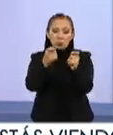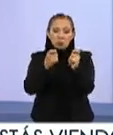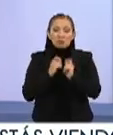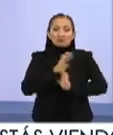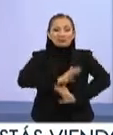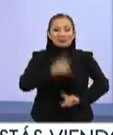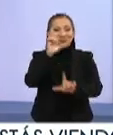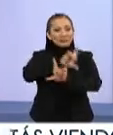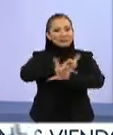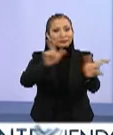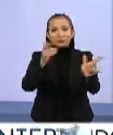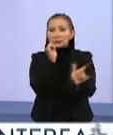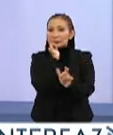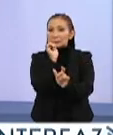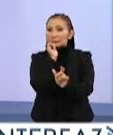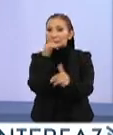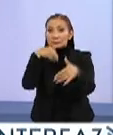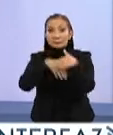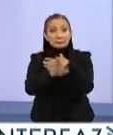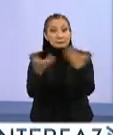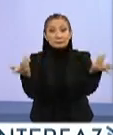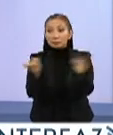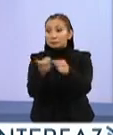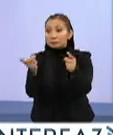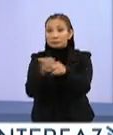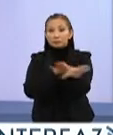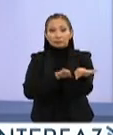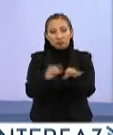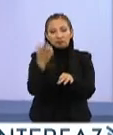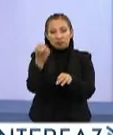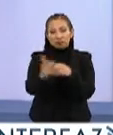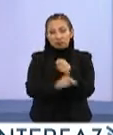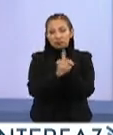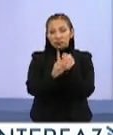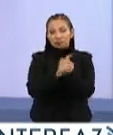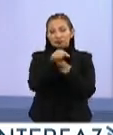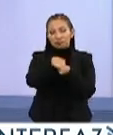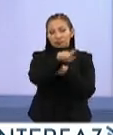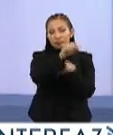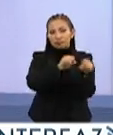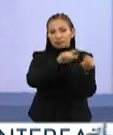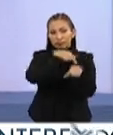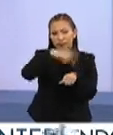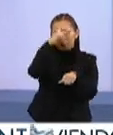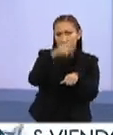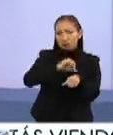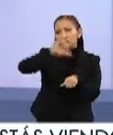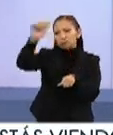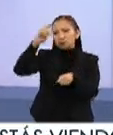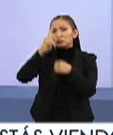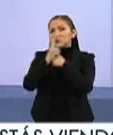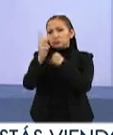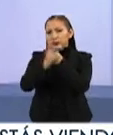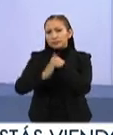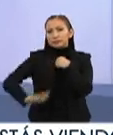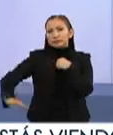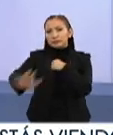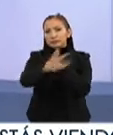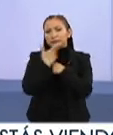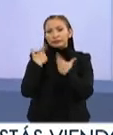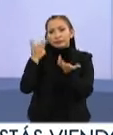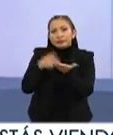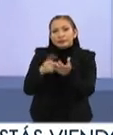titulado, aún pues no tienen esta posibilidad de ingresar. Este es uno de los grandes retos que cualquier sociedad, no solo la mexicana, tiene: la generación